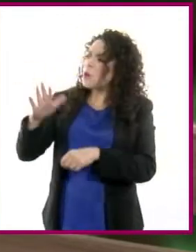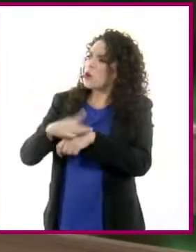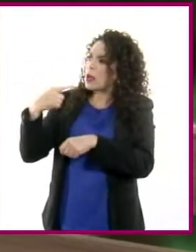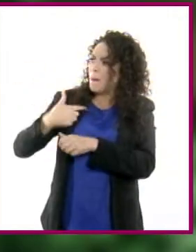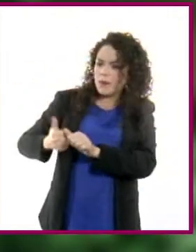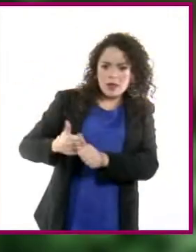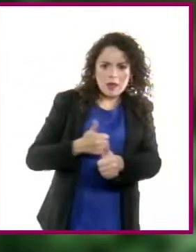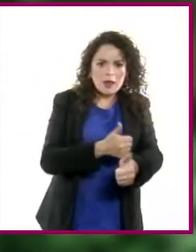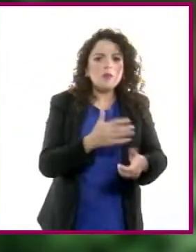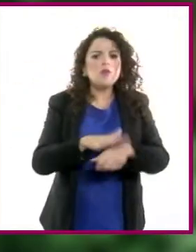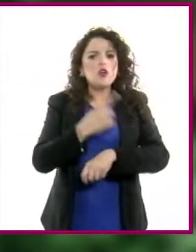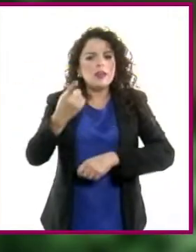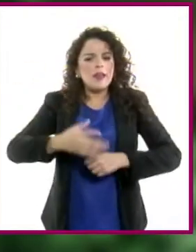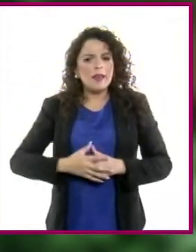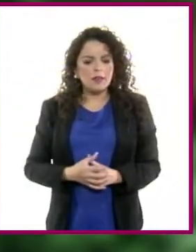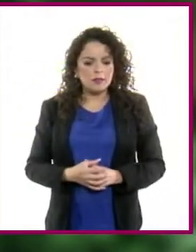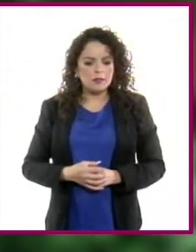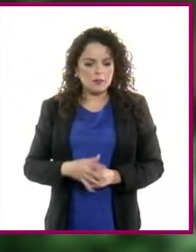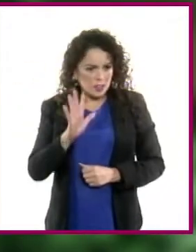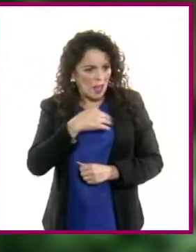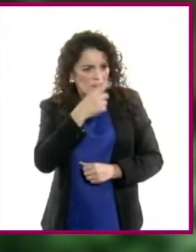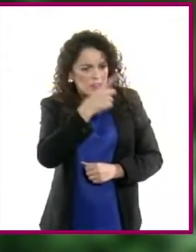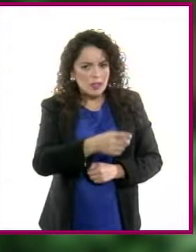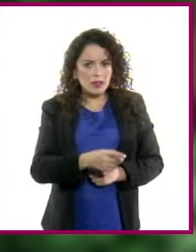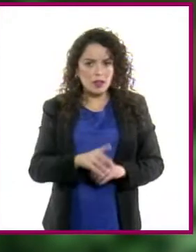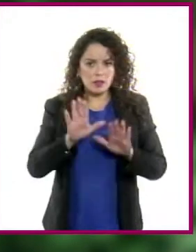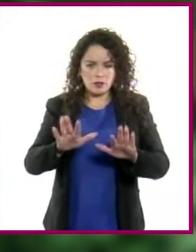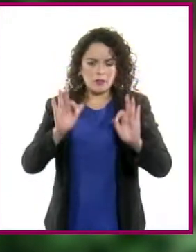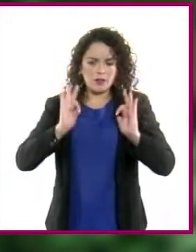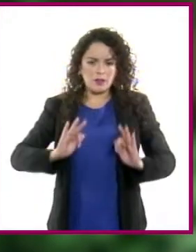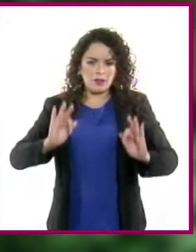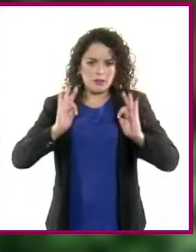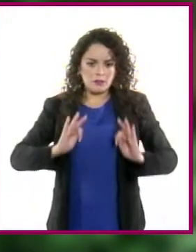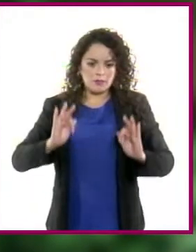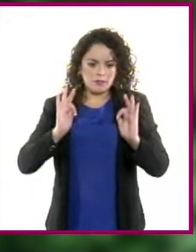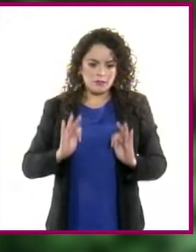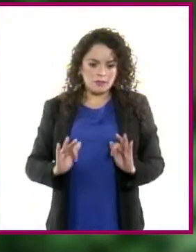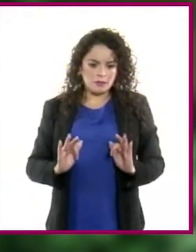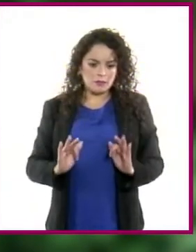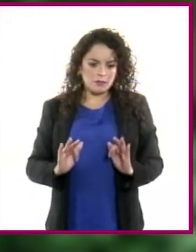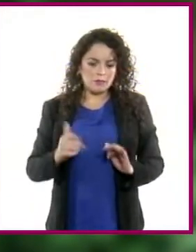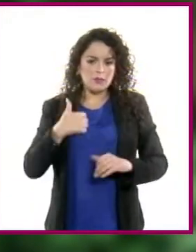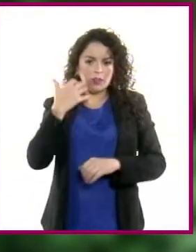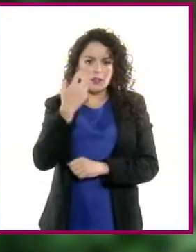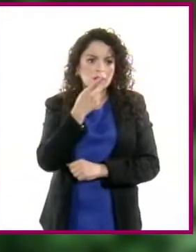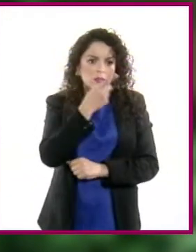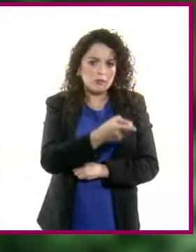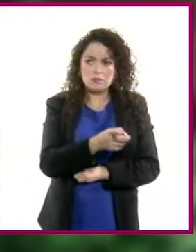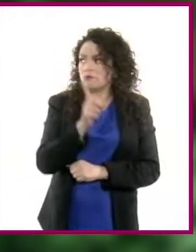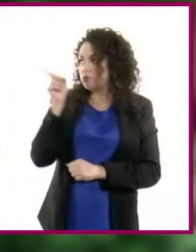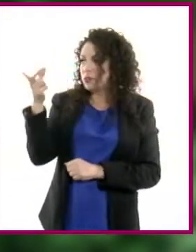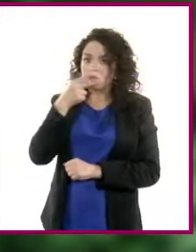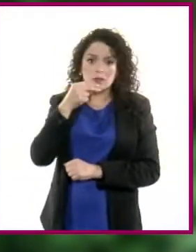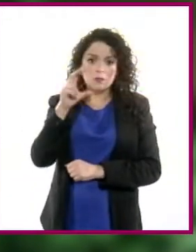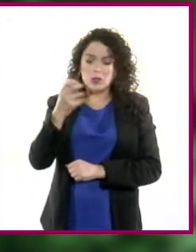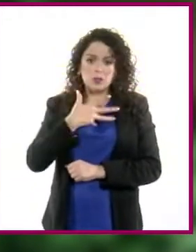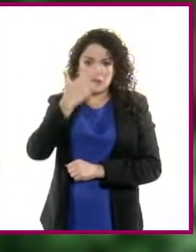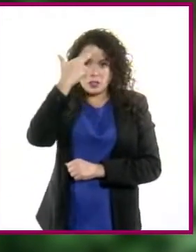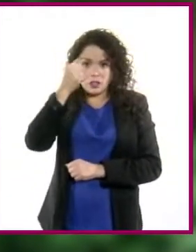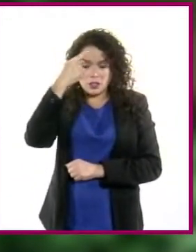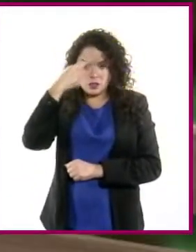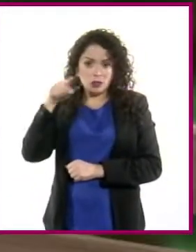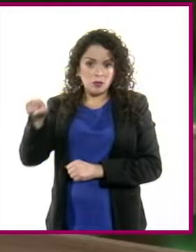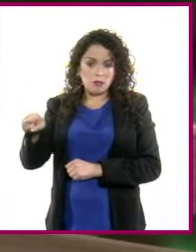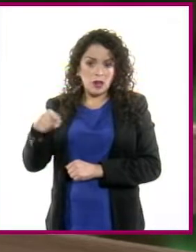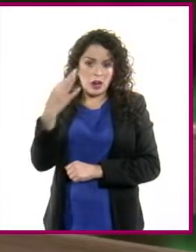te lo dije. Tranquila, Lu, tranquila. Solo intento decirte que el tipo no tenía ninguna justificación para ser